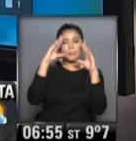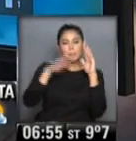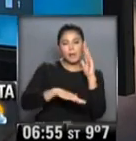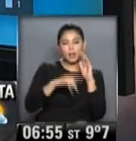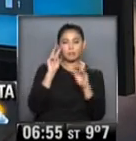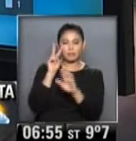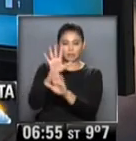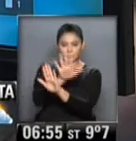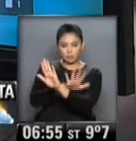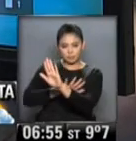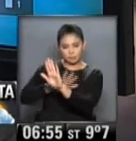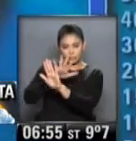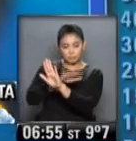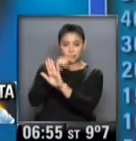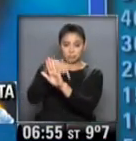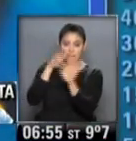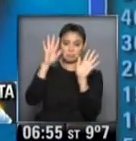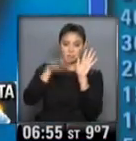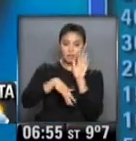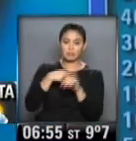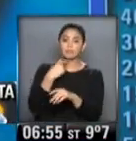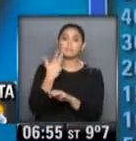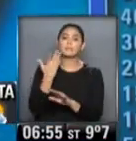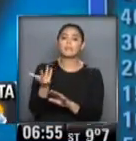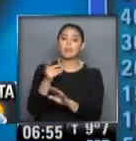Norte, centro del país, la meseta patagónica. En